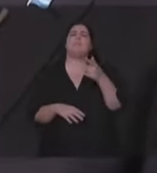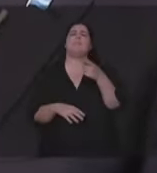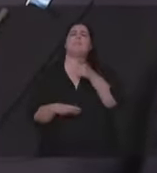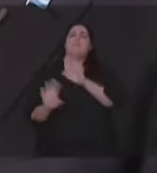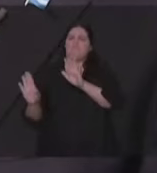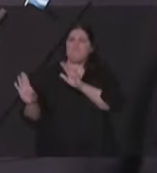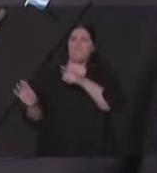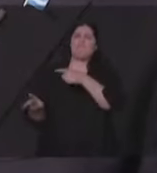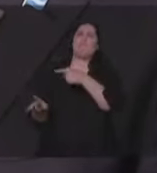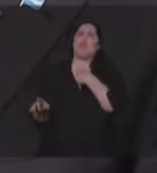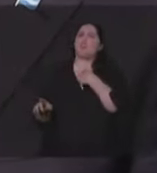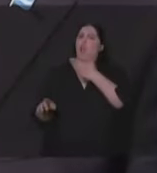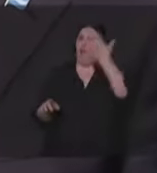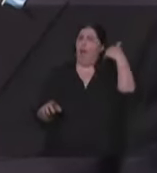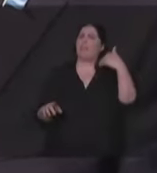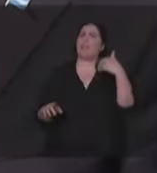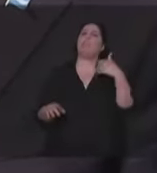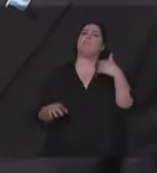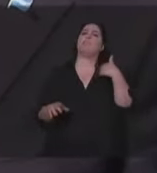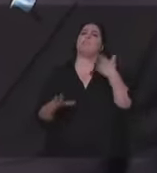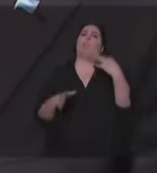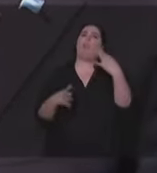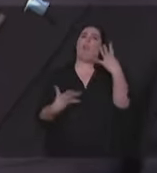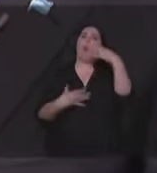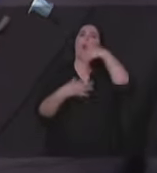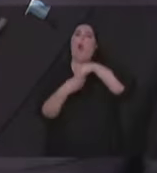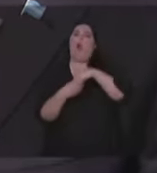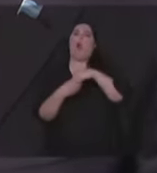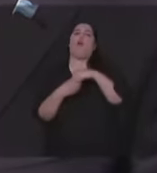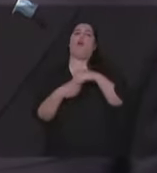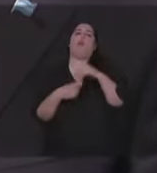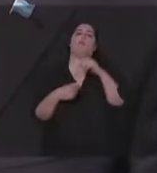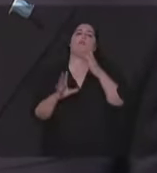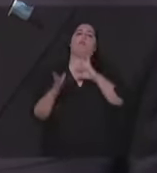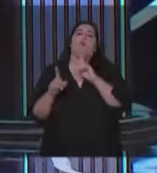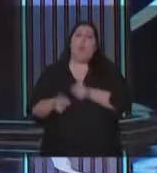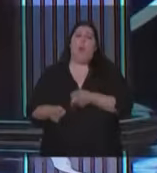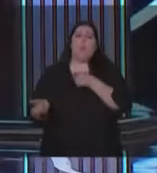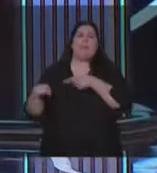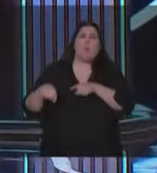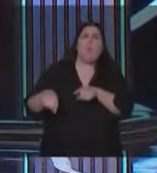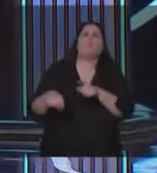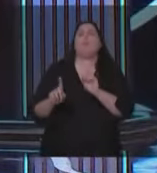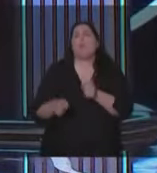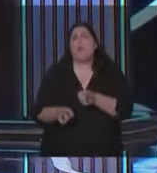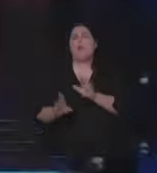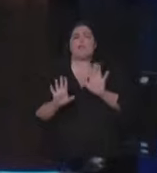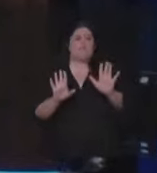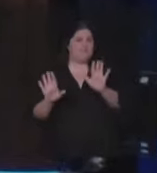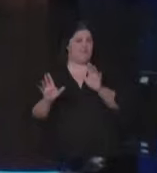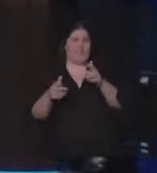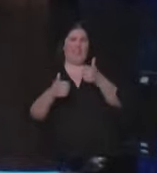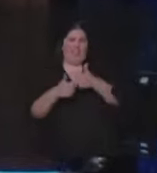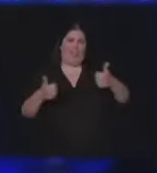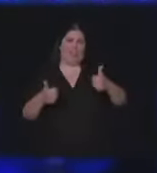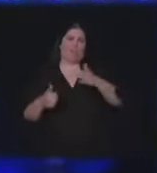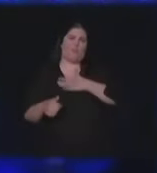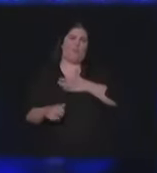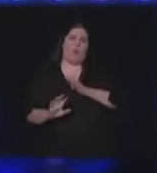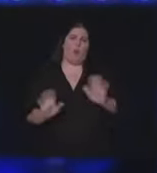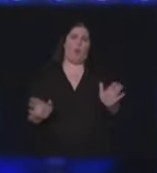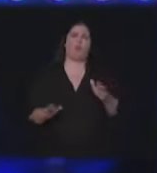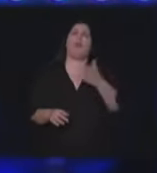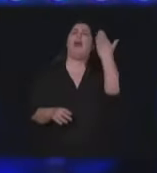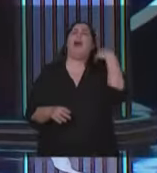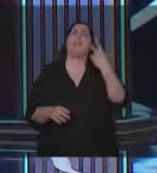además Yo me tuve que meter en el sistema dada la persu por favor Cómo era tu